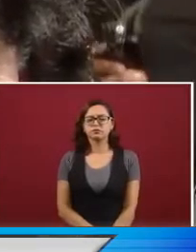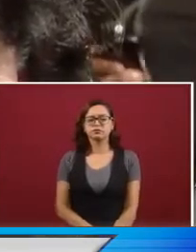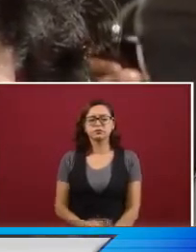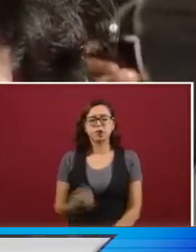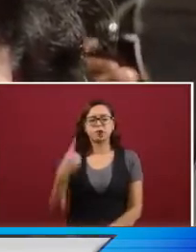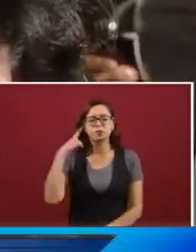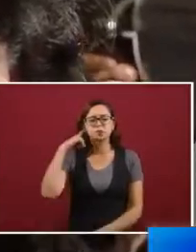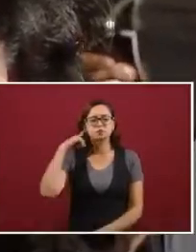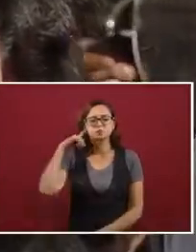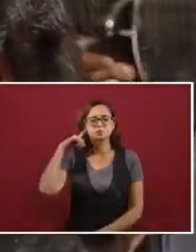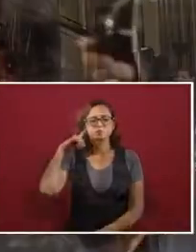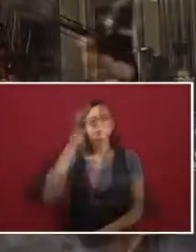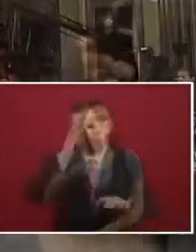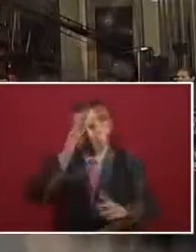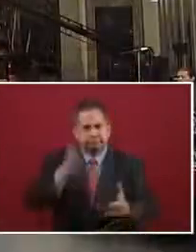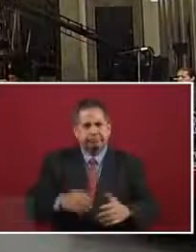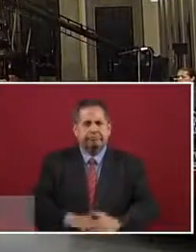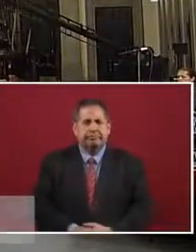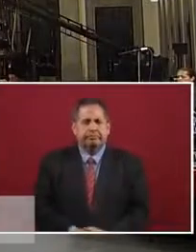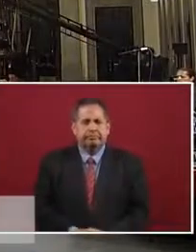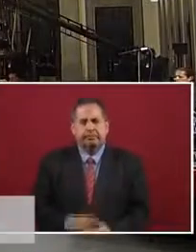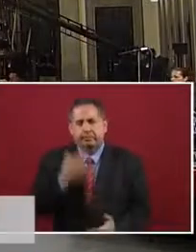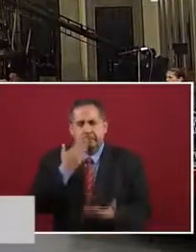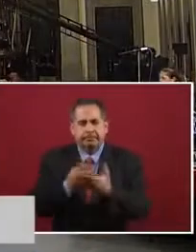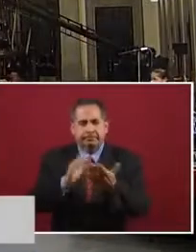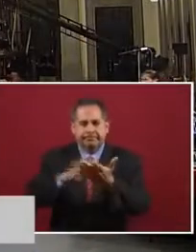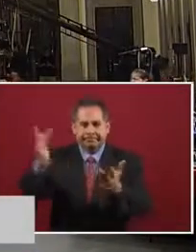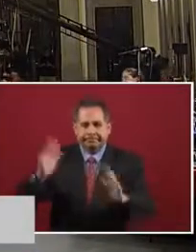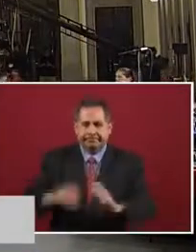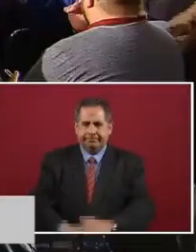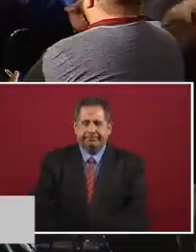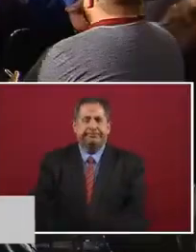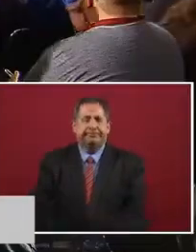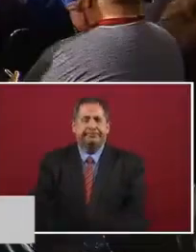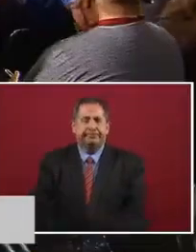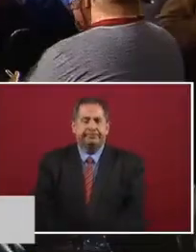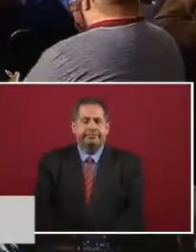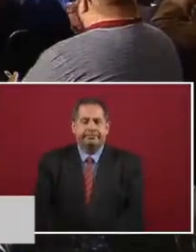estas ciudades. Muy bien, muchas gracias.